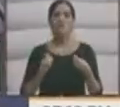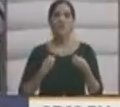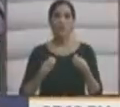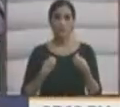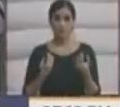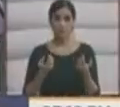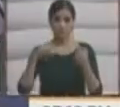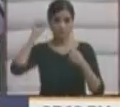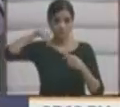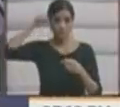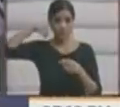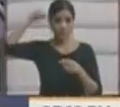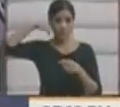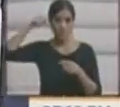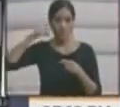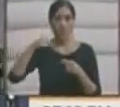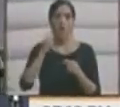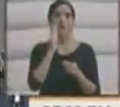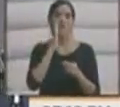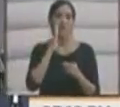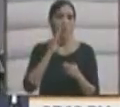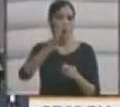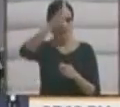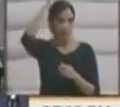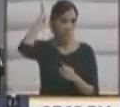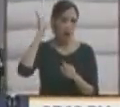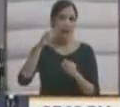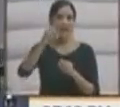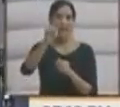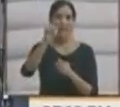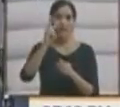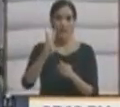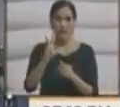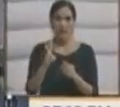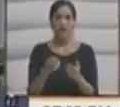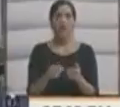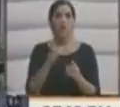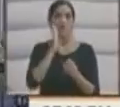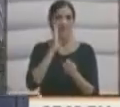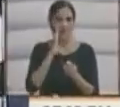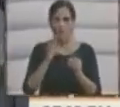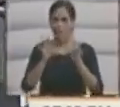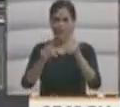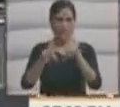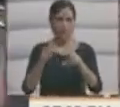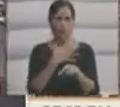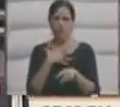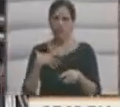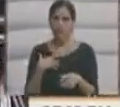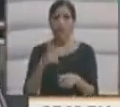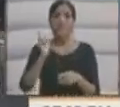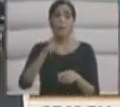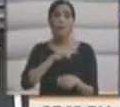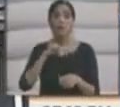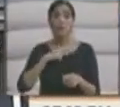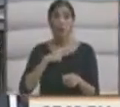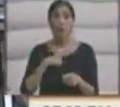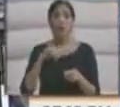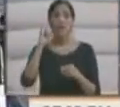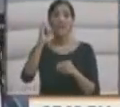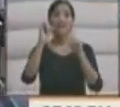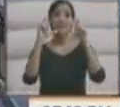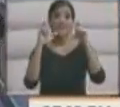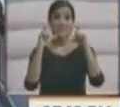de Facebook con La Iguana TV. Usted va al Facebook de La Iguana TV y puede escribir lo que usted quiera. También estamos en Instagram